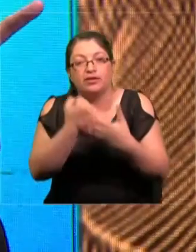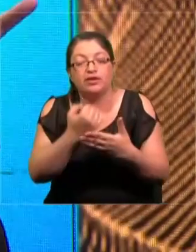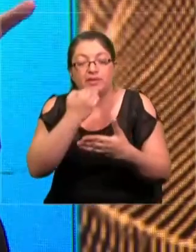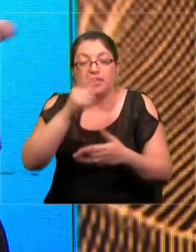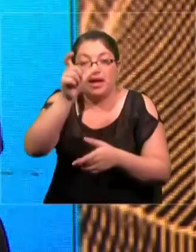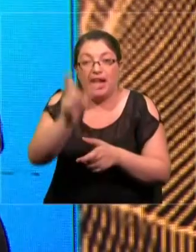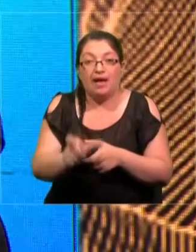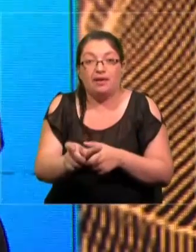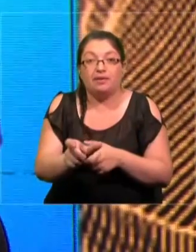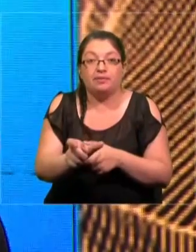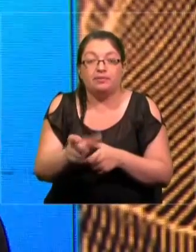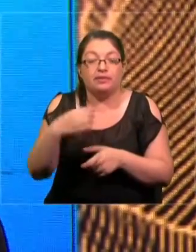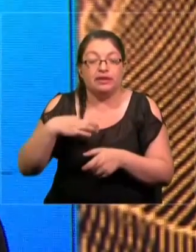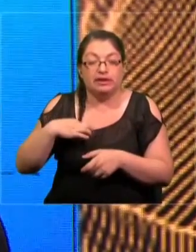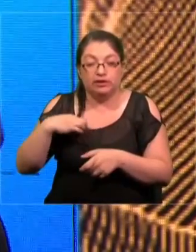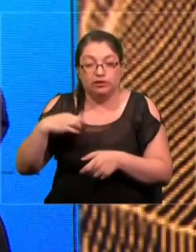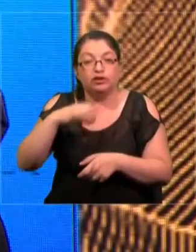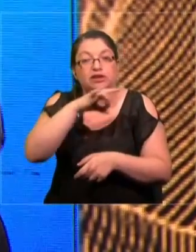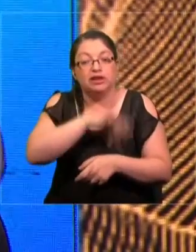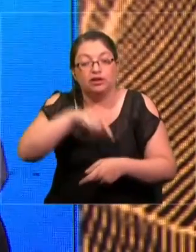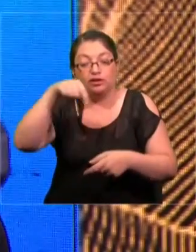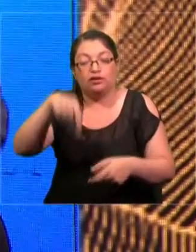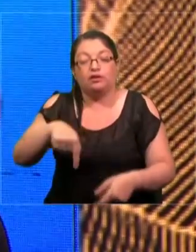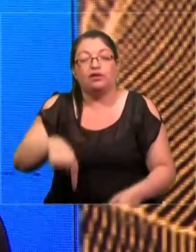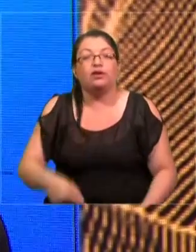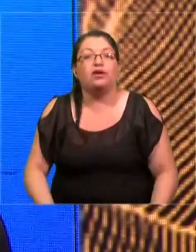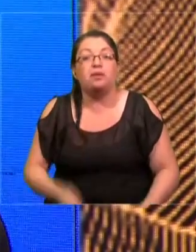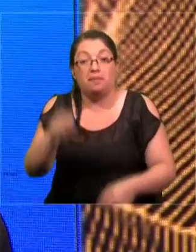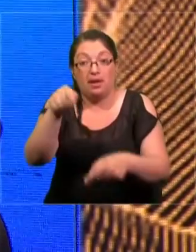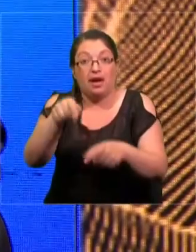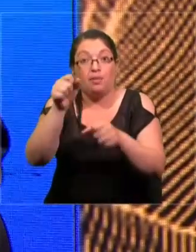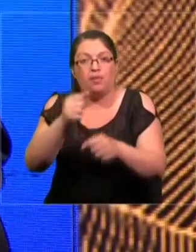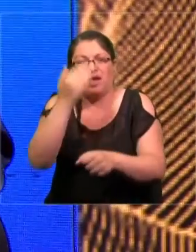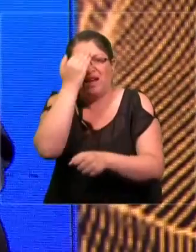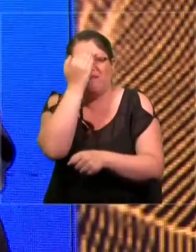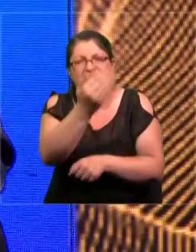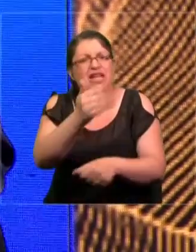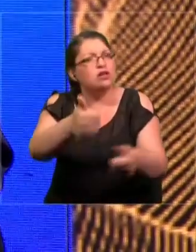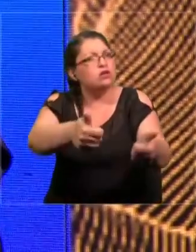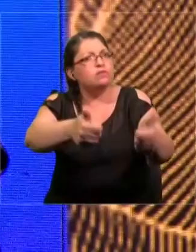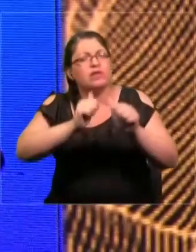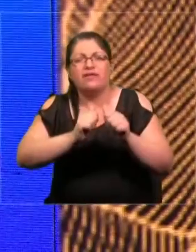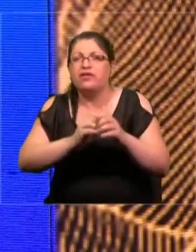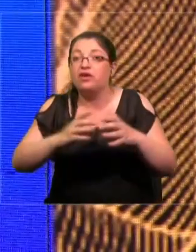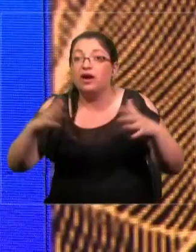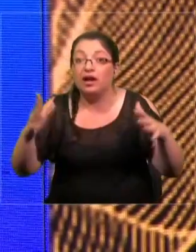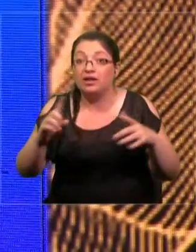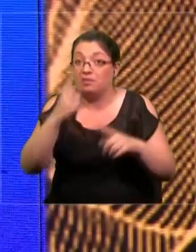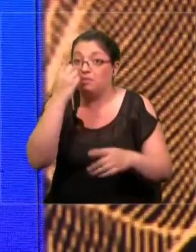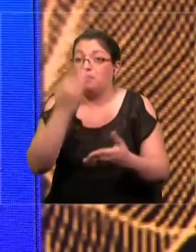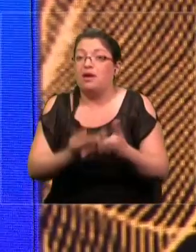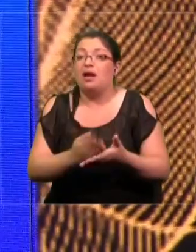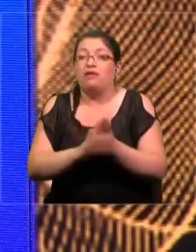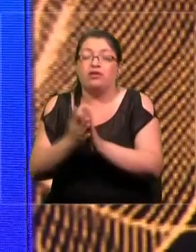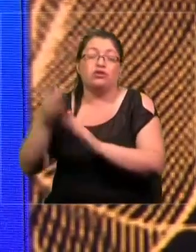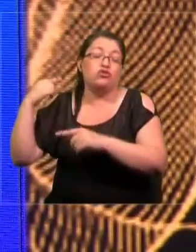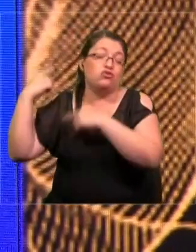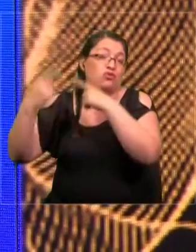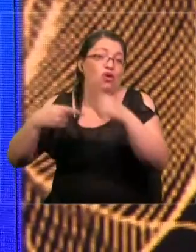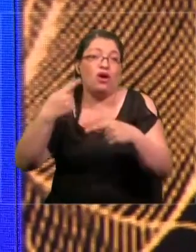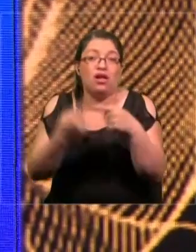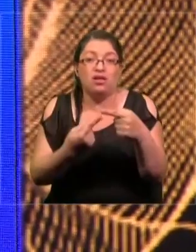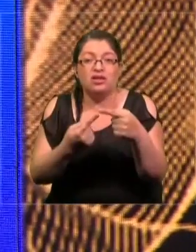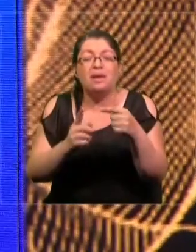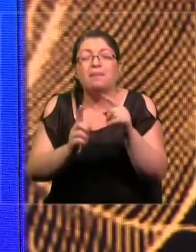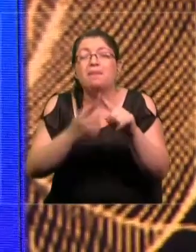ciudadano chileno de hoy para que enfrente el gran desafío que tiene por primera vez en su historia de ser